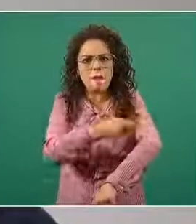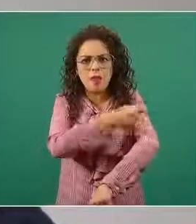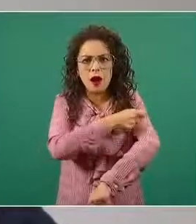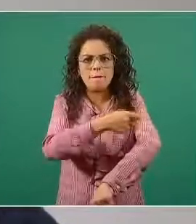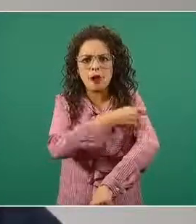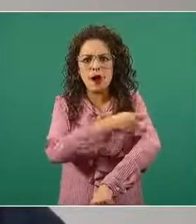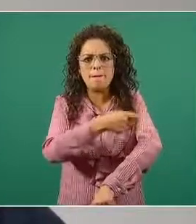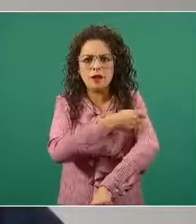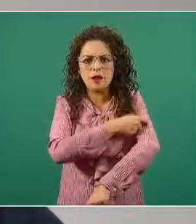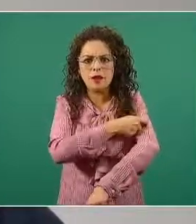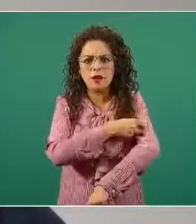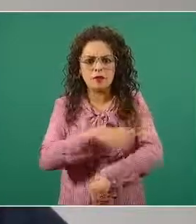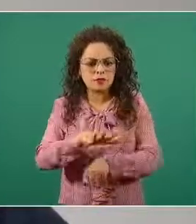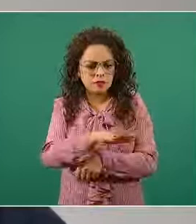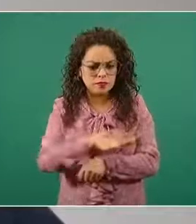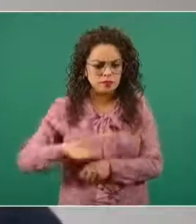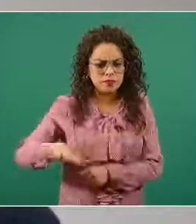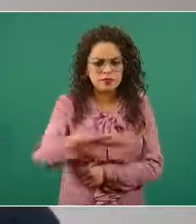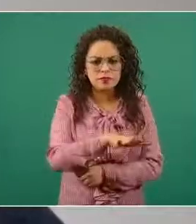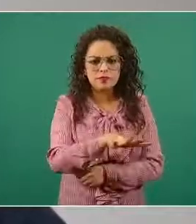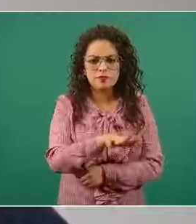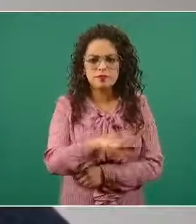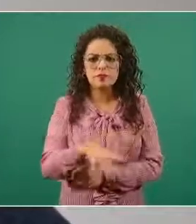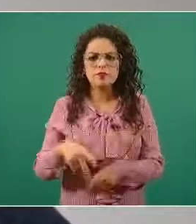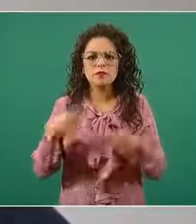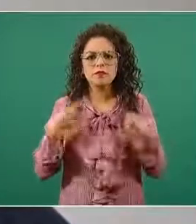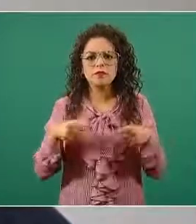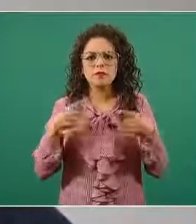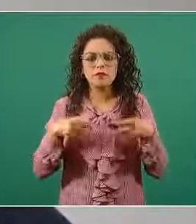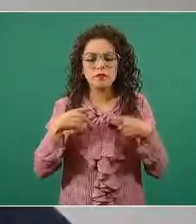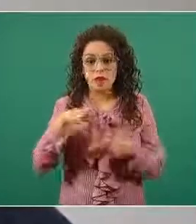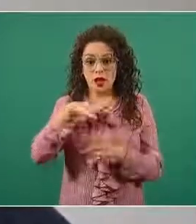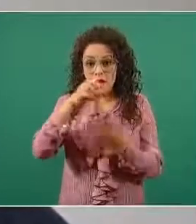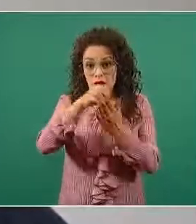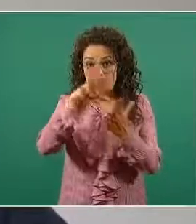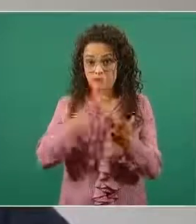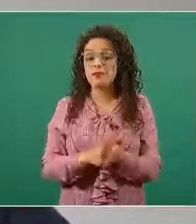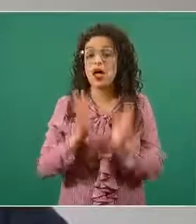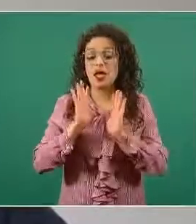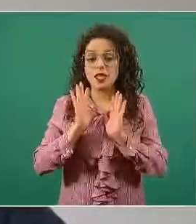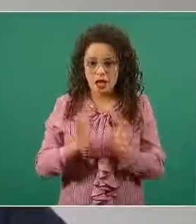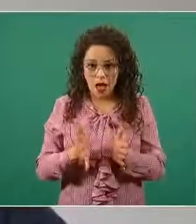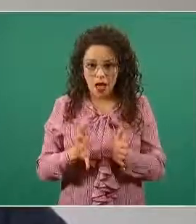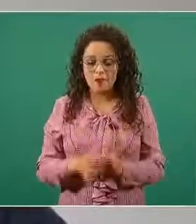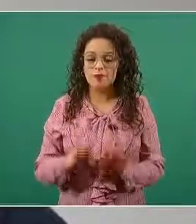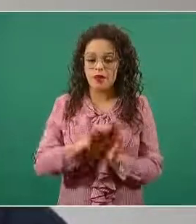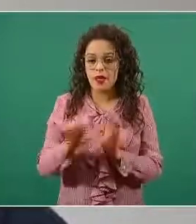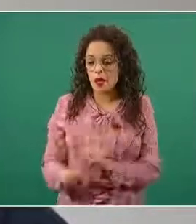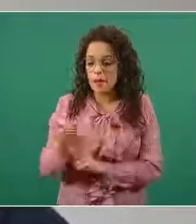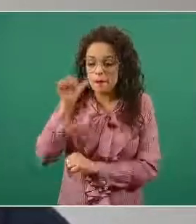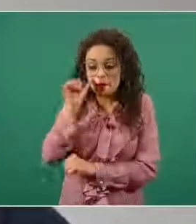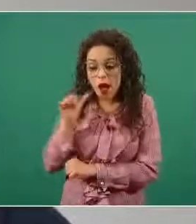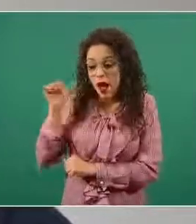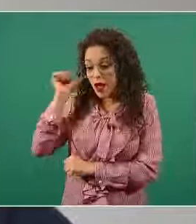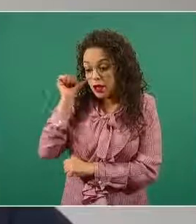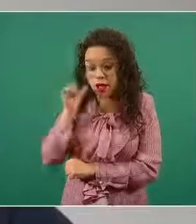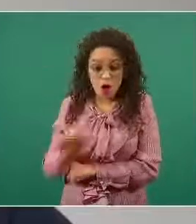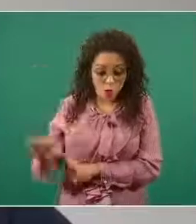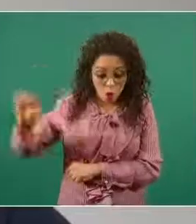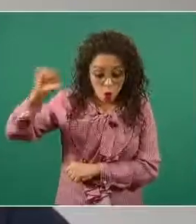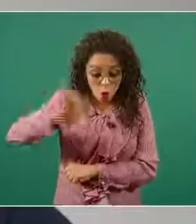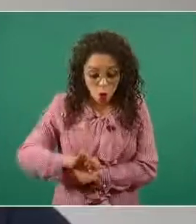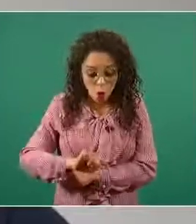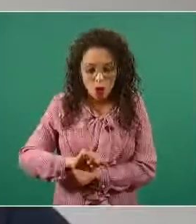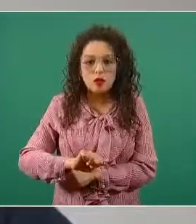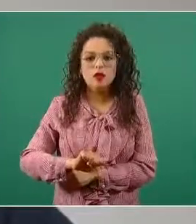aplicación a los grupos que tenía en su momento anotados, y por ejemplo el día de ayer y el día de hoy se